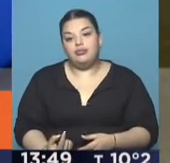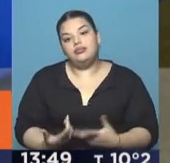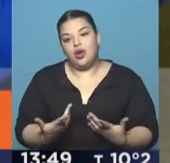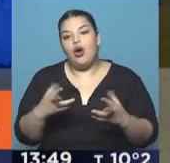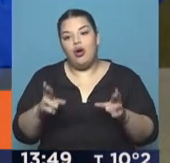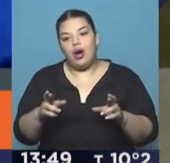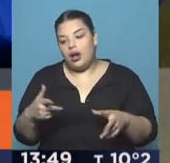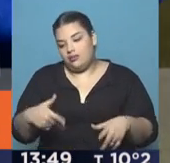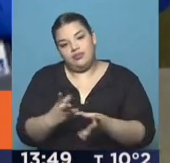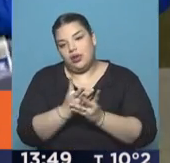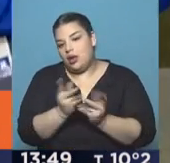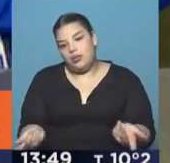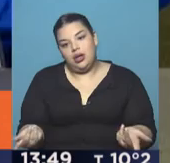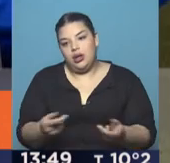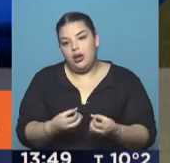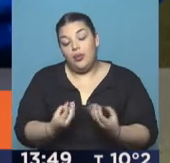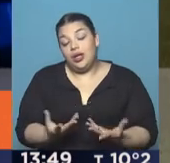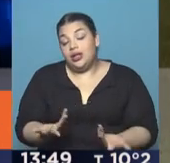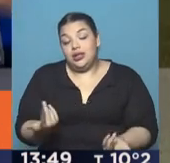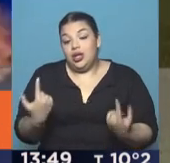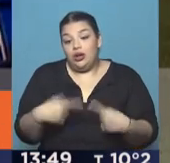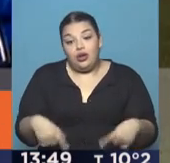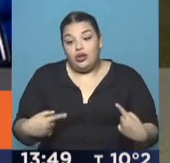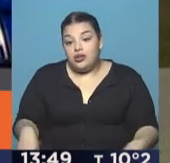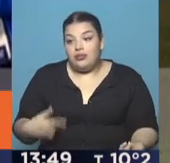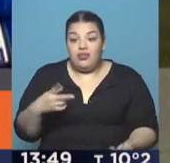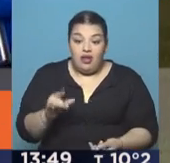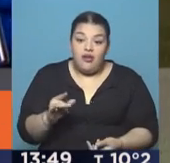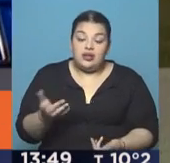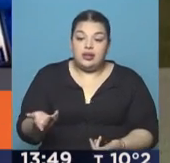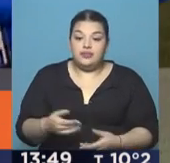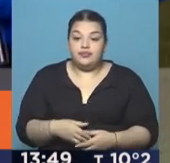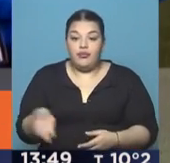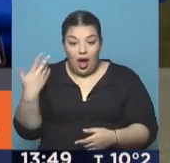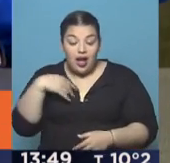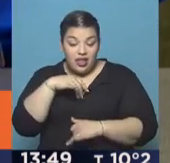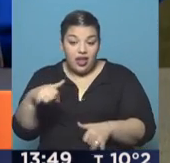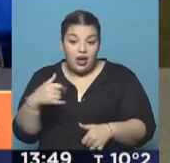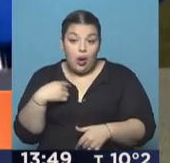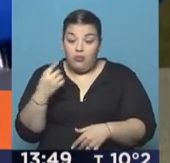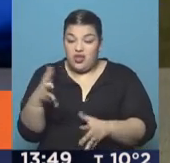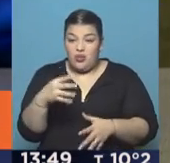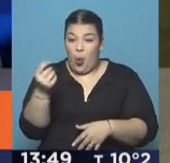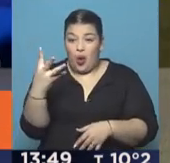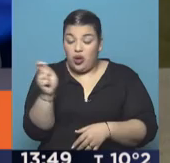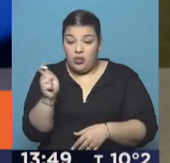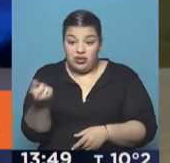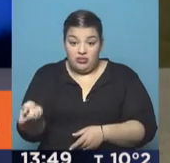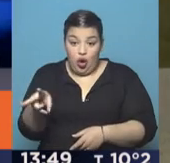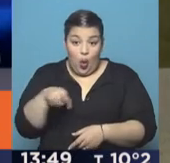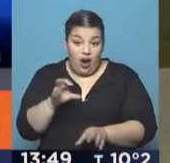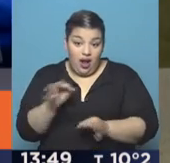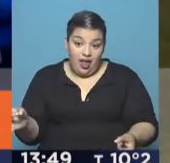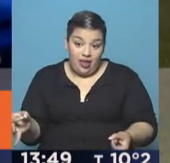se encamine, porque la verdad que las cosas, yo lo dije el otro día, yo tuve 4 meses casi sin cobrar, ahora por suerte más o